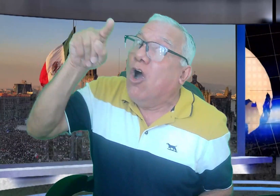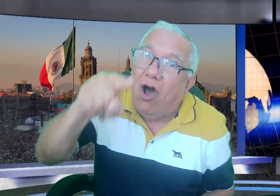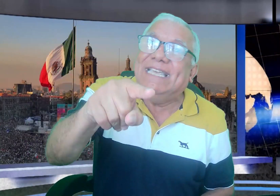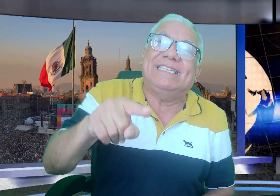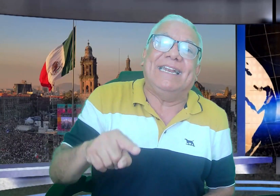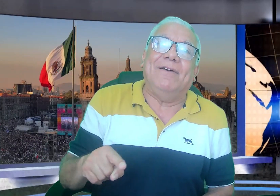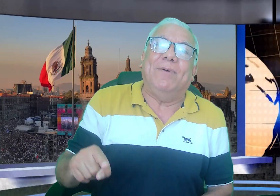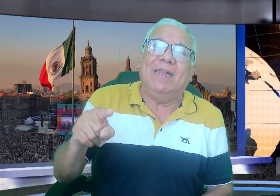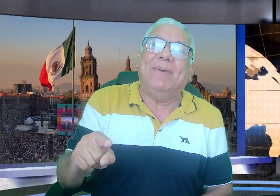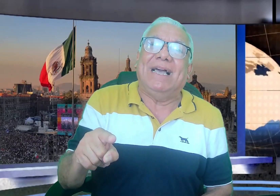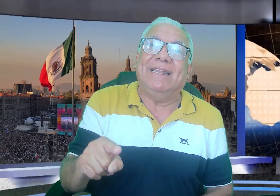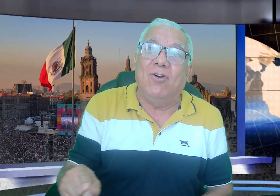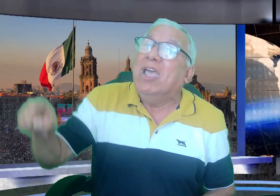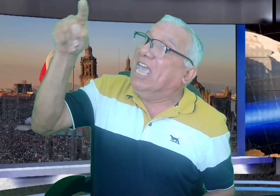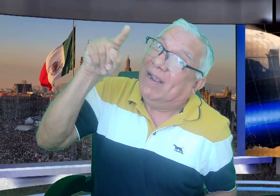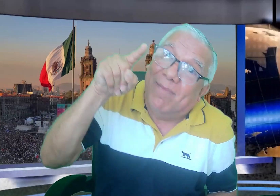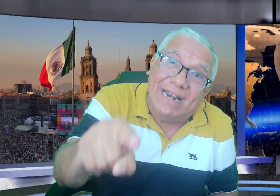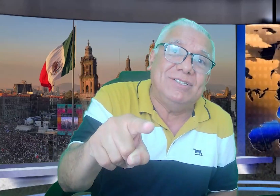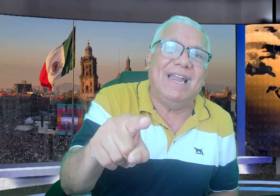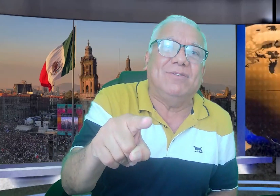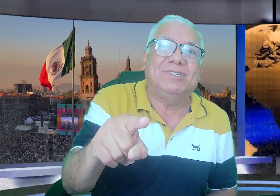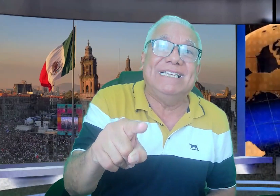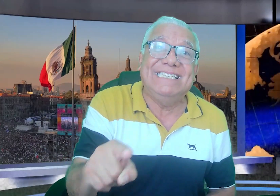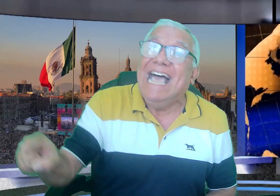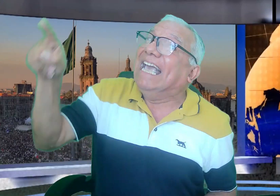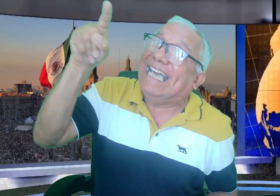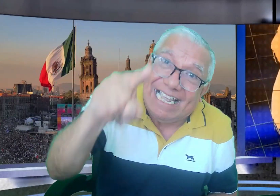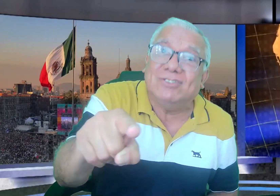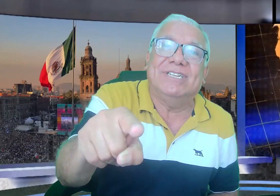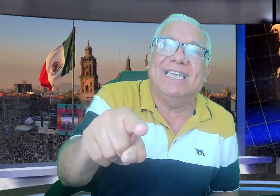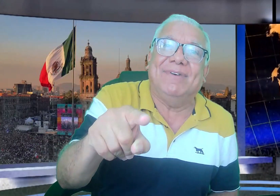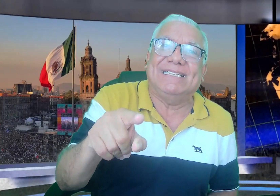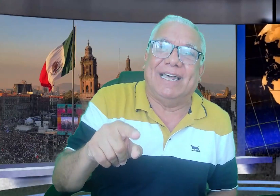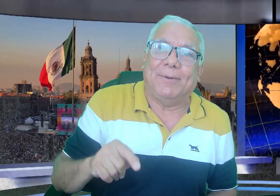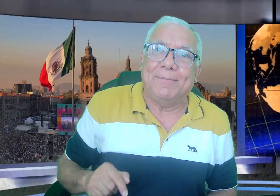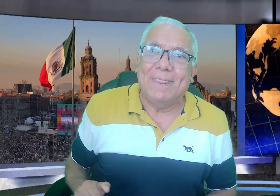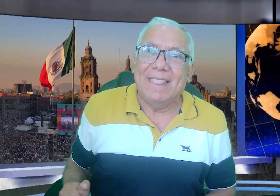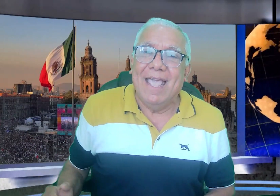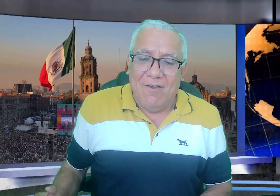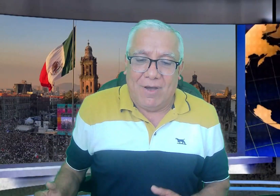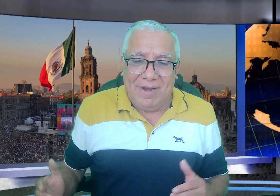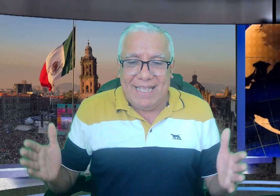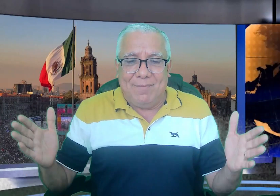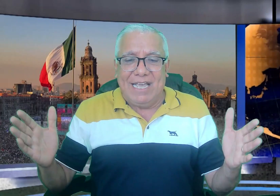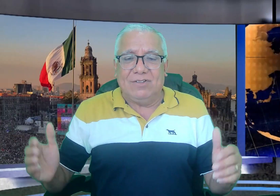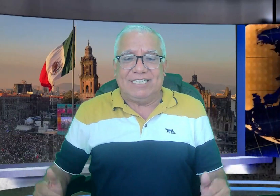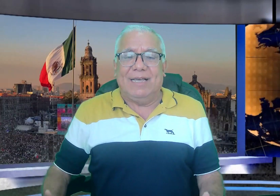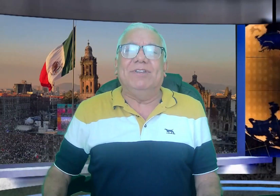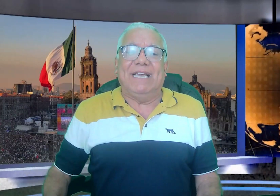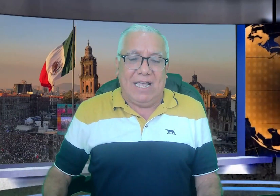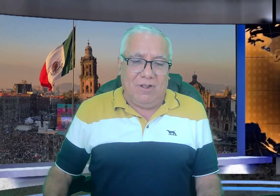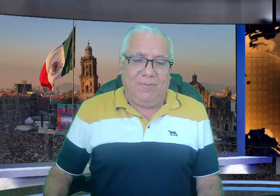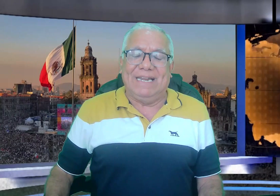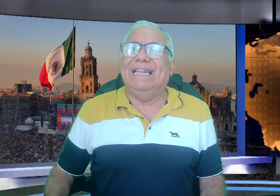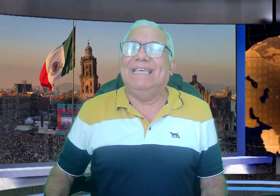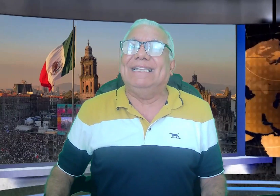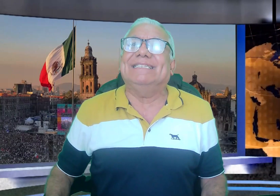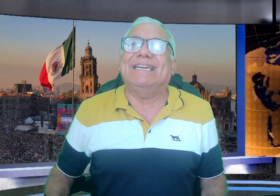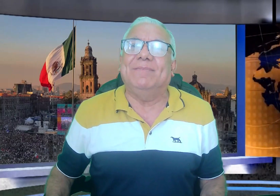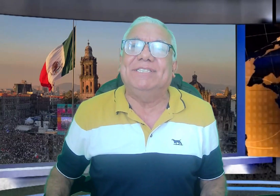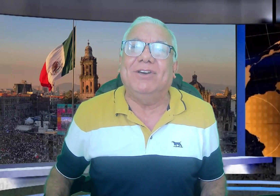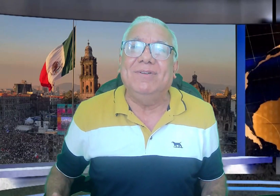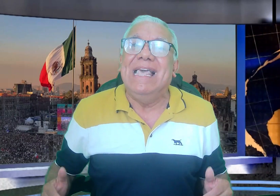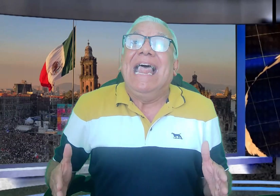diciendo, hoy estaría Felipe Calderón en manos de la justicia, que es donde debe estar. Familia y amigos, estamos llegando al final de